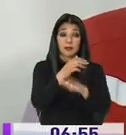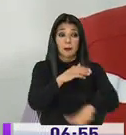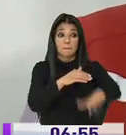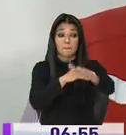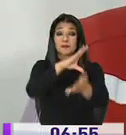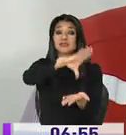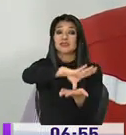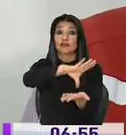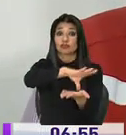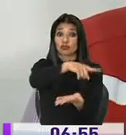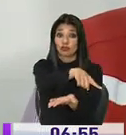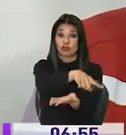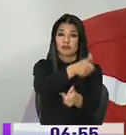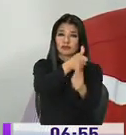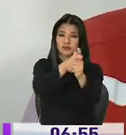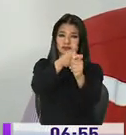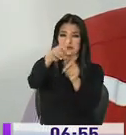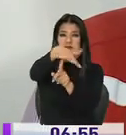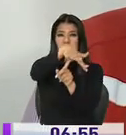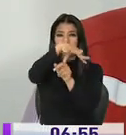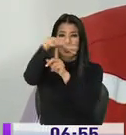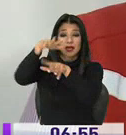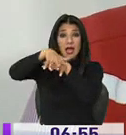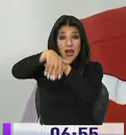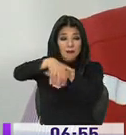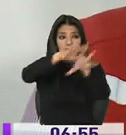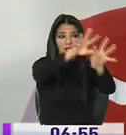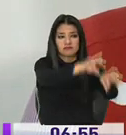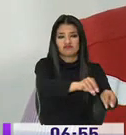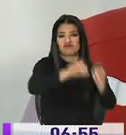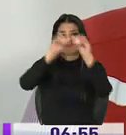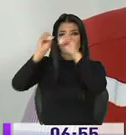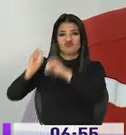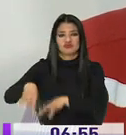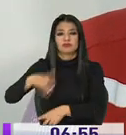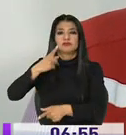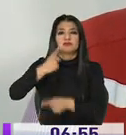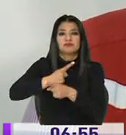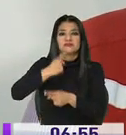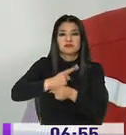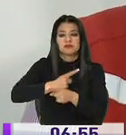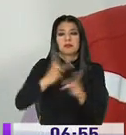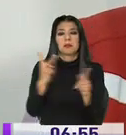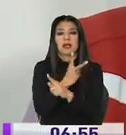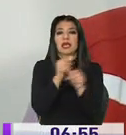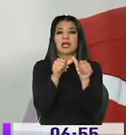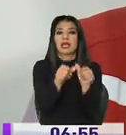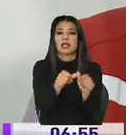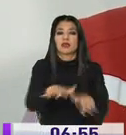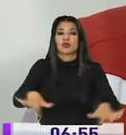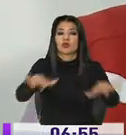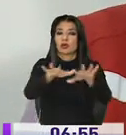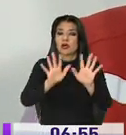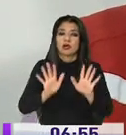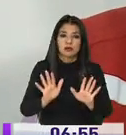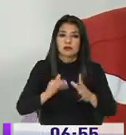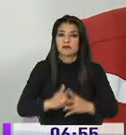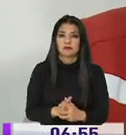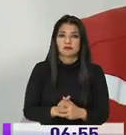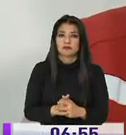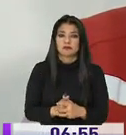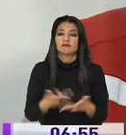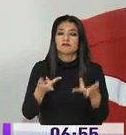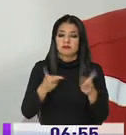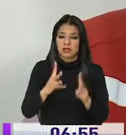ubicada a la altura del parque de la mea debido al peligro que representa permanecer en el sector y lo más preocupante